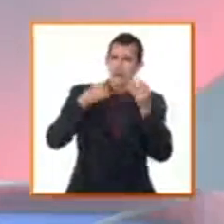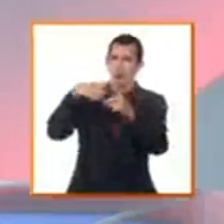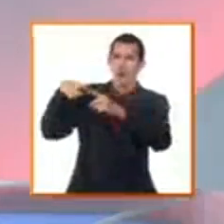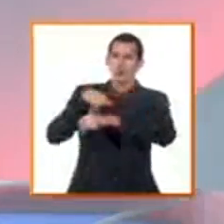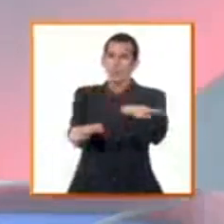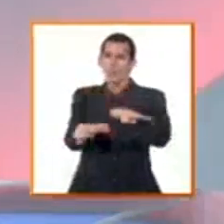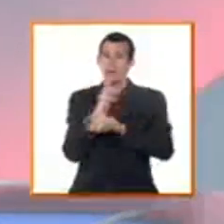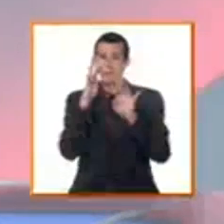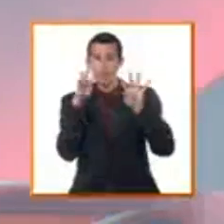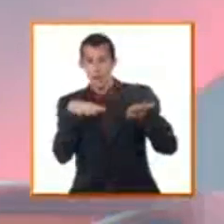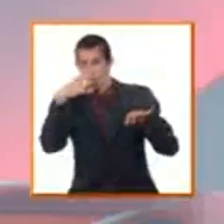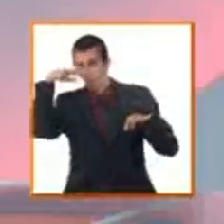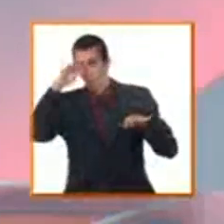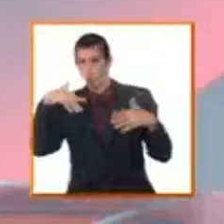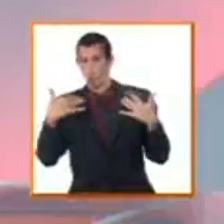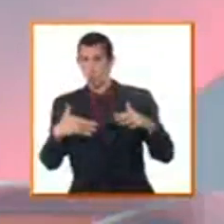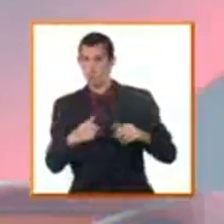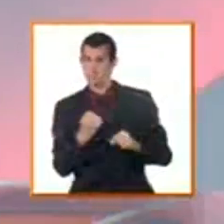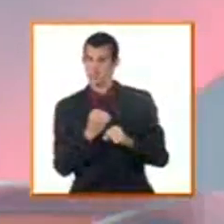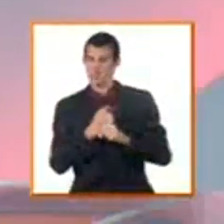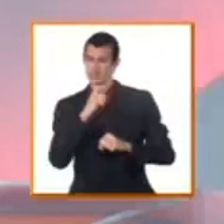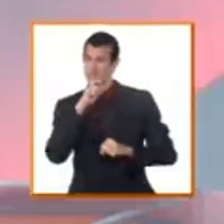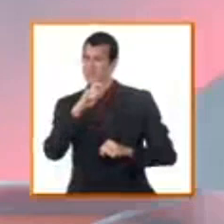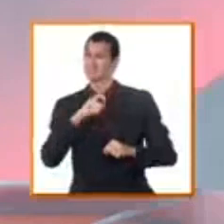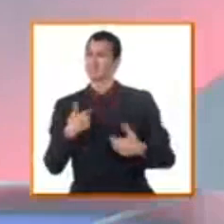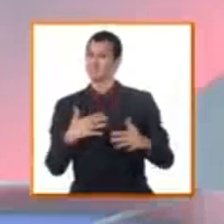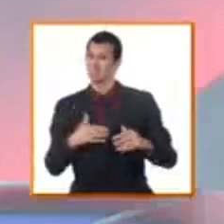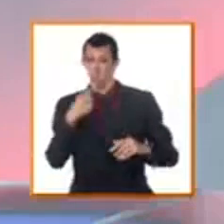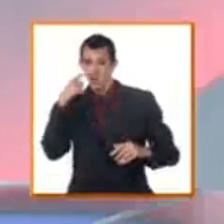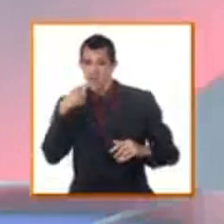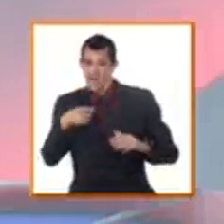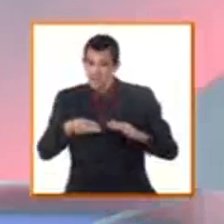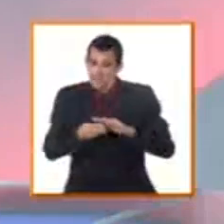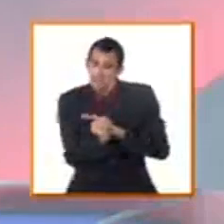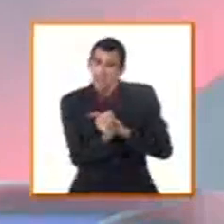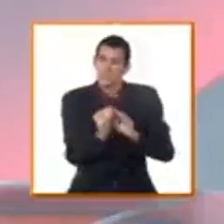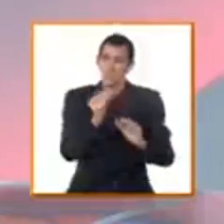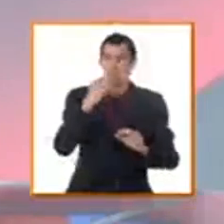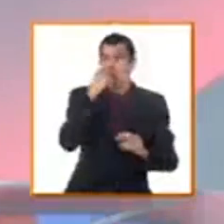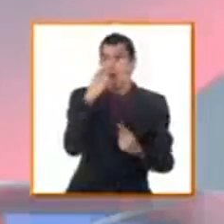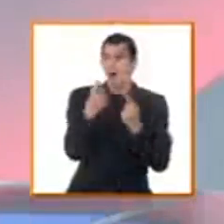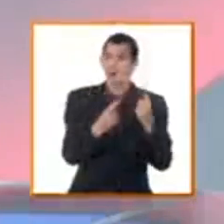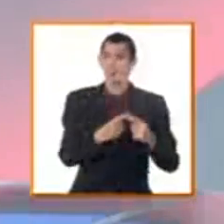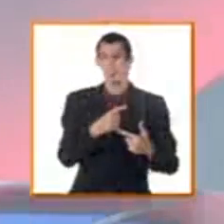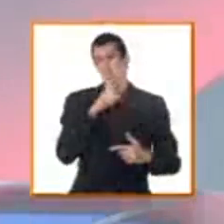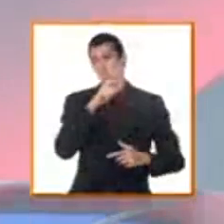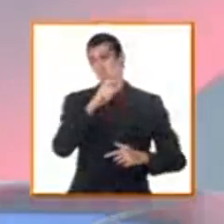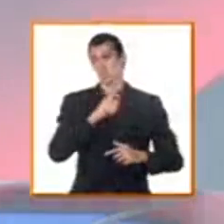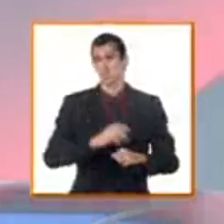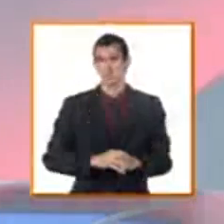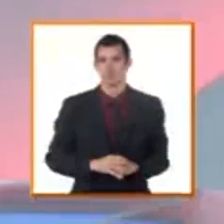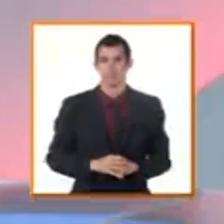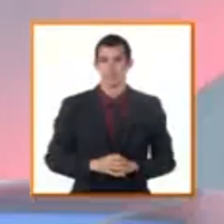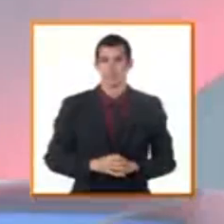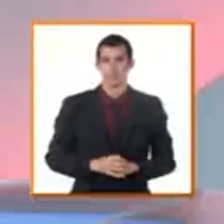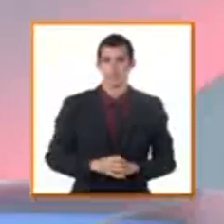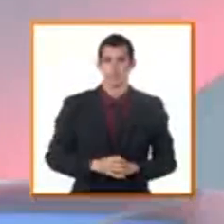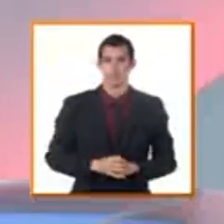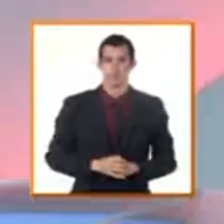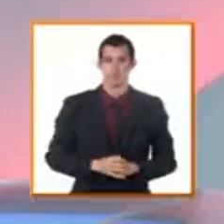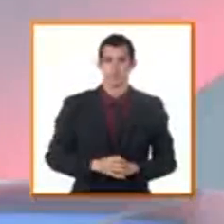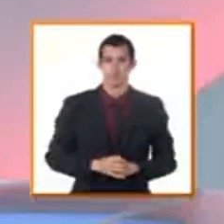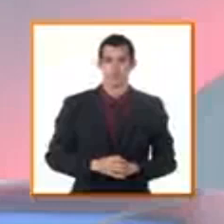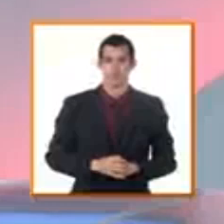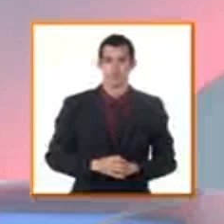importante. Y con el programa global de control de contenedores, también un mecanismo importante que surgió antes de AICOR, y tenemos